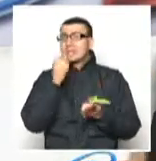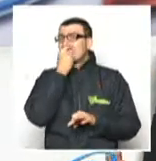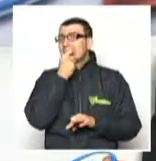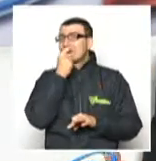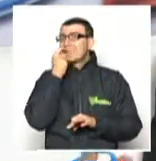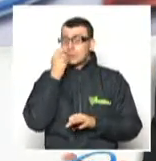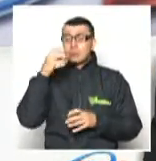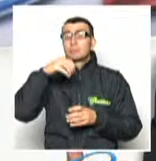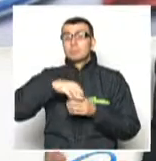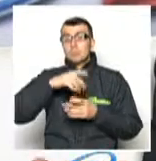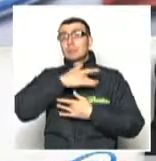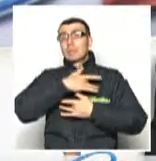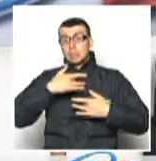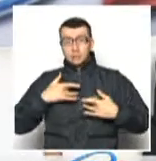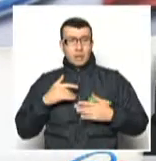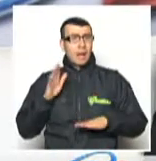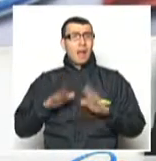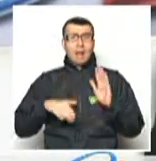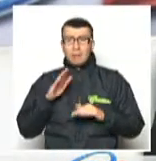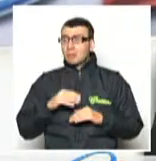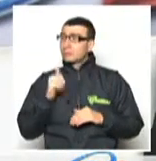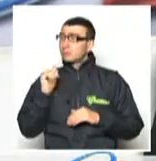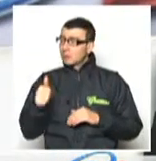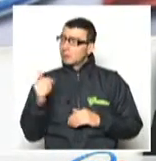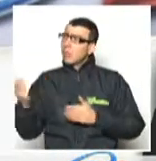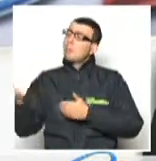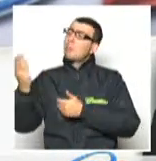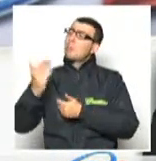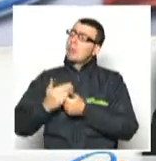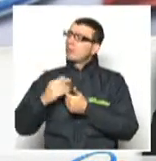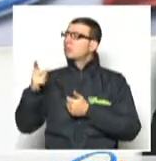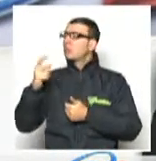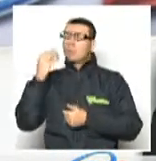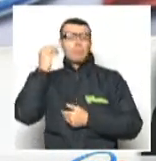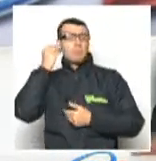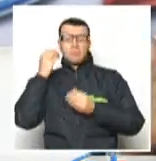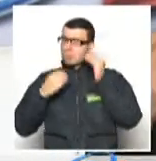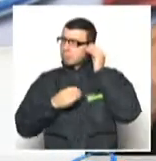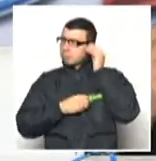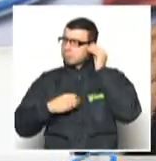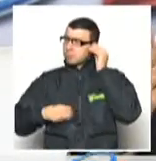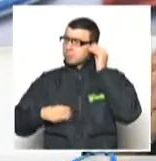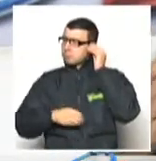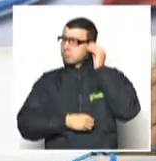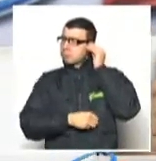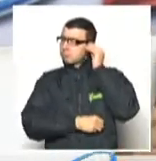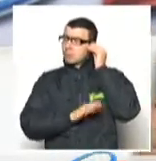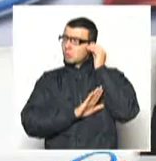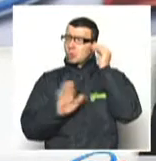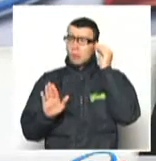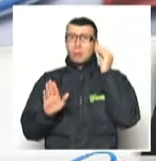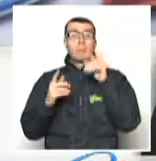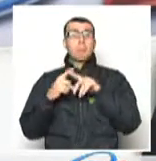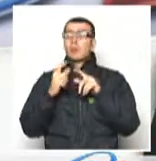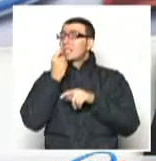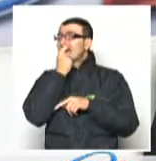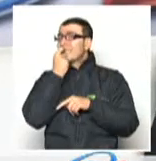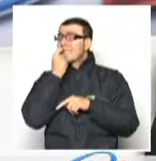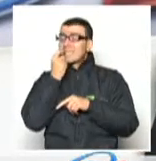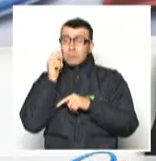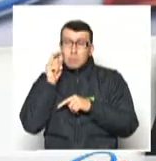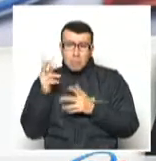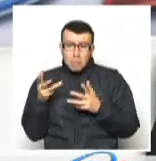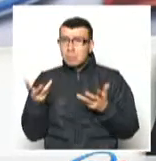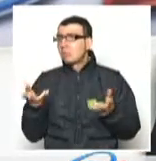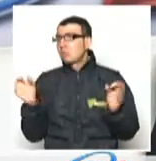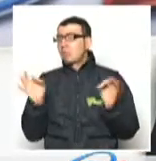no le estamos abriendo la boca a nuestros pacientes, porque ustedes de pronto no están relacionando el tratamiento